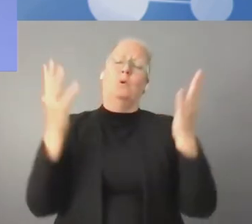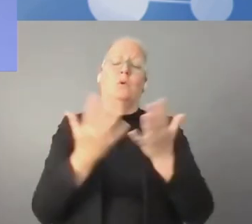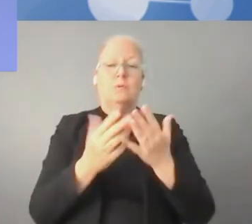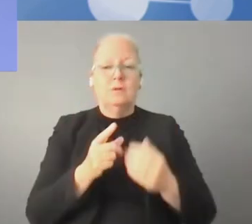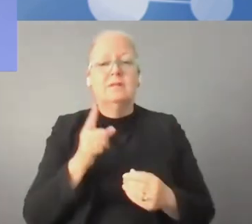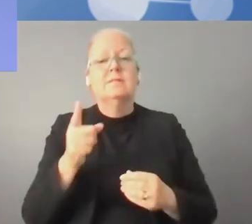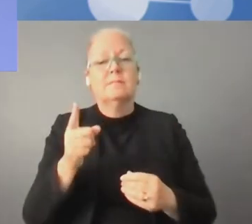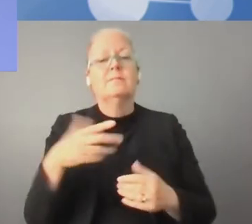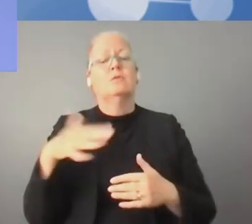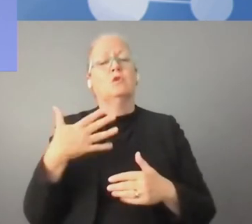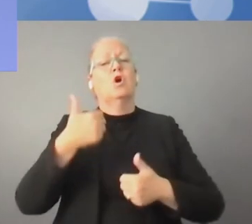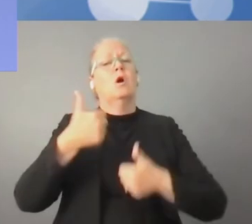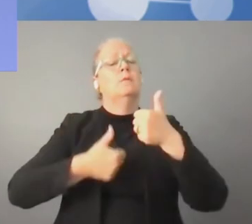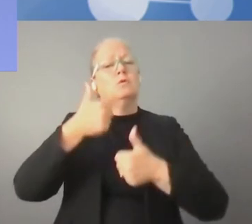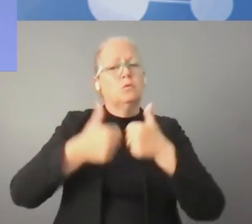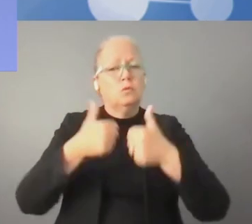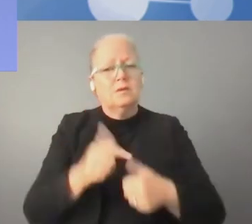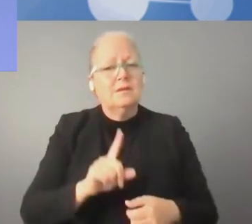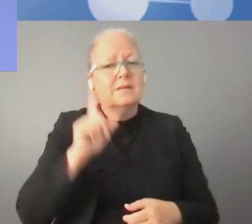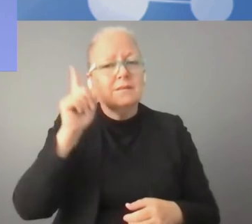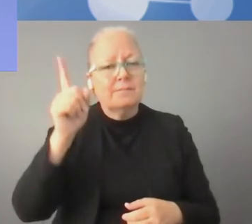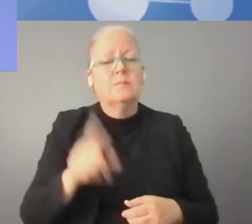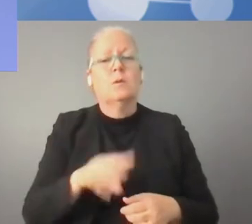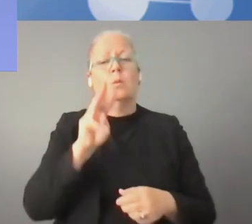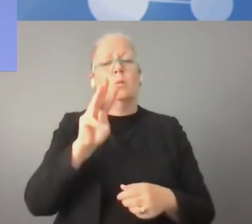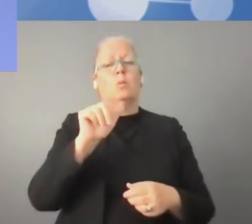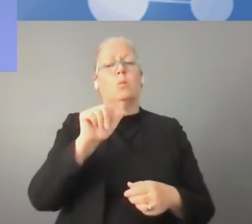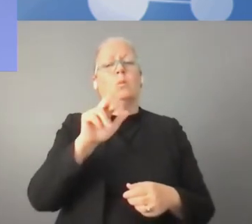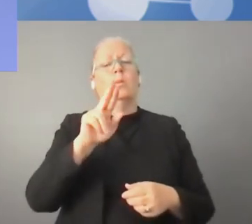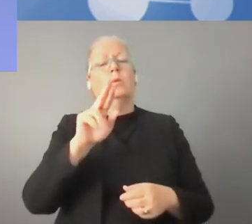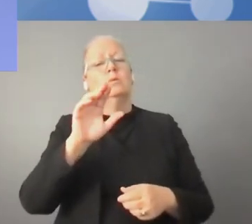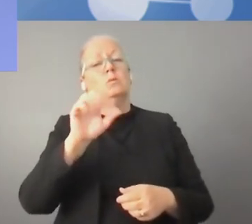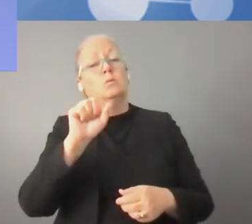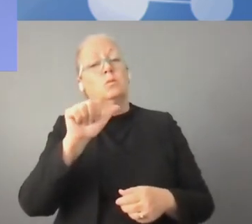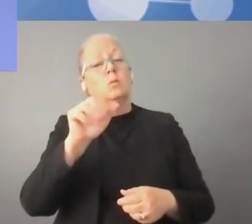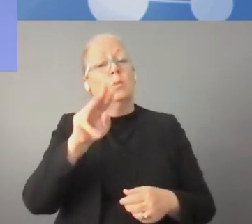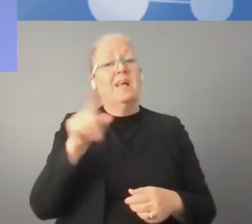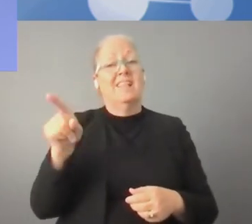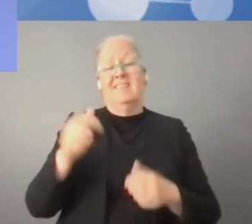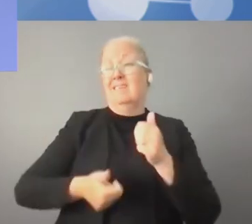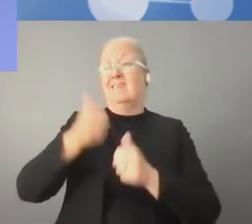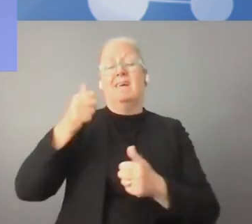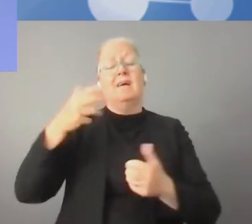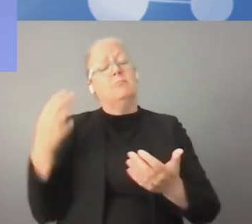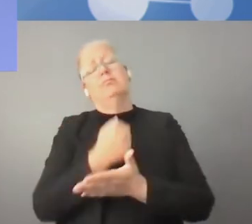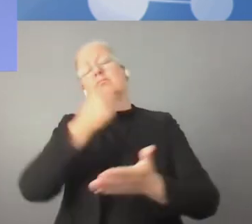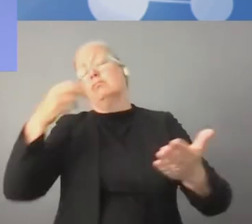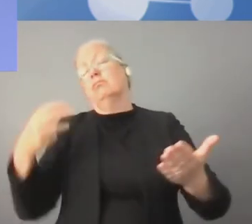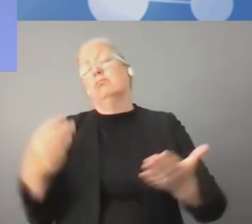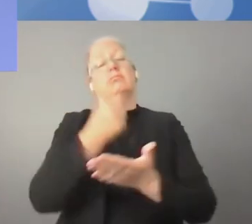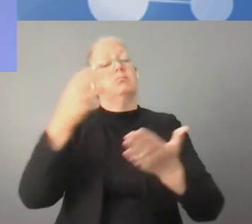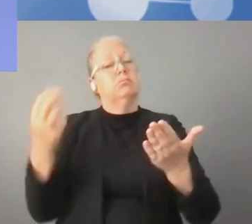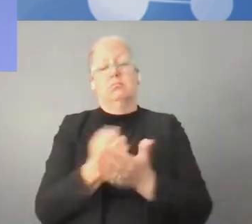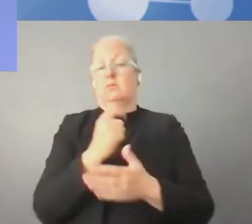primer concurso de pianistas. A los 18 años ya actuaba en los escenarios de París. En